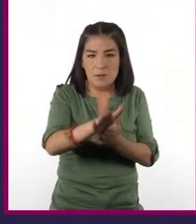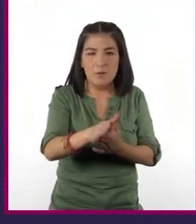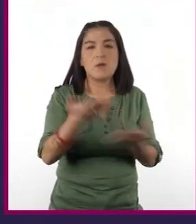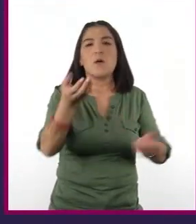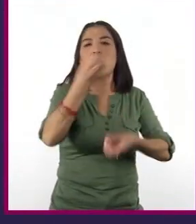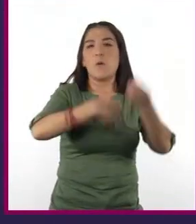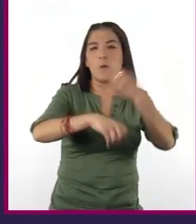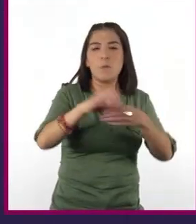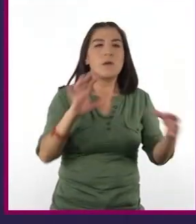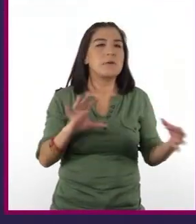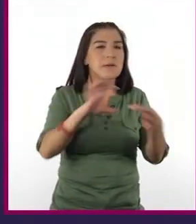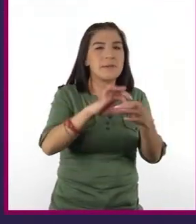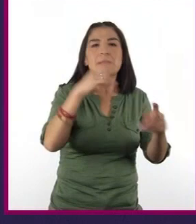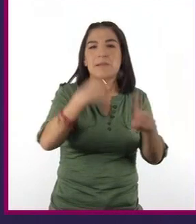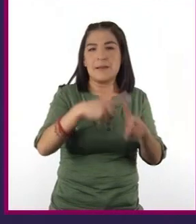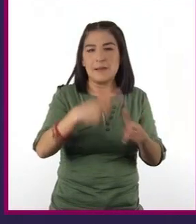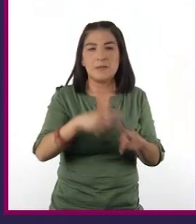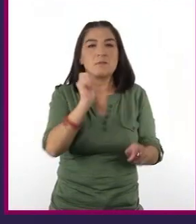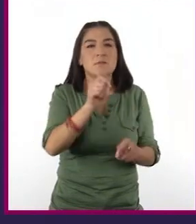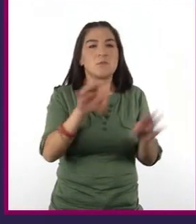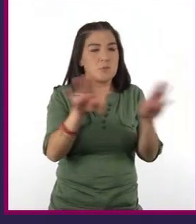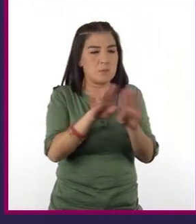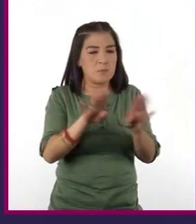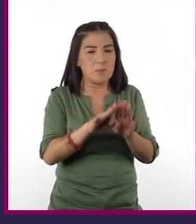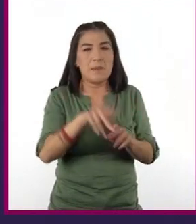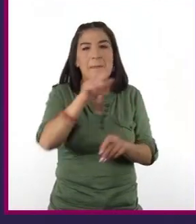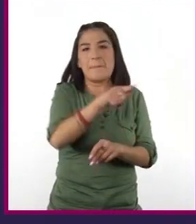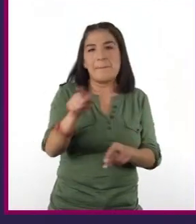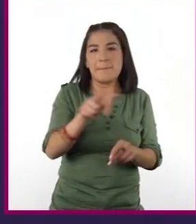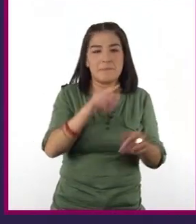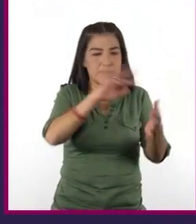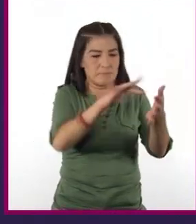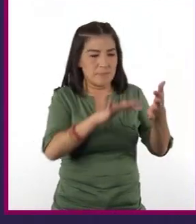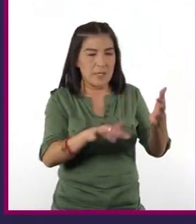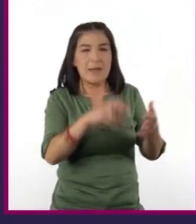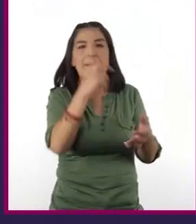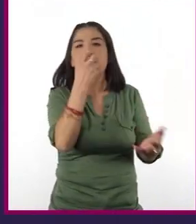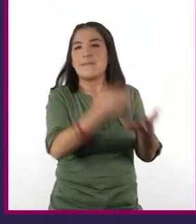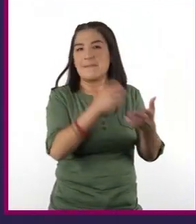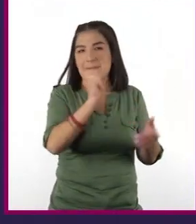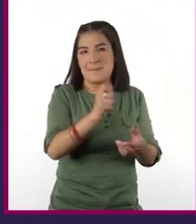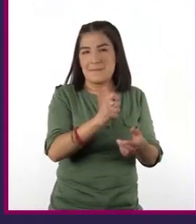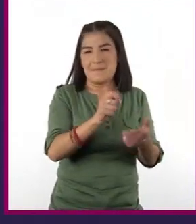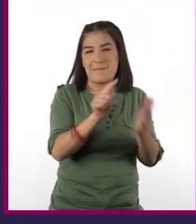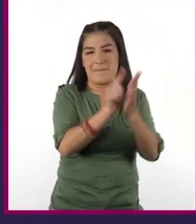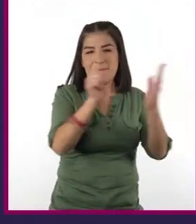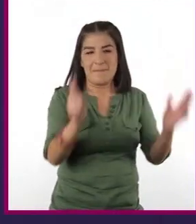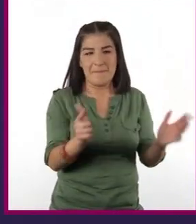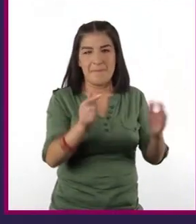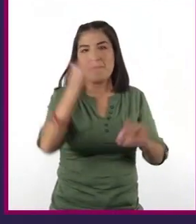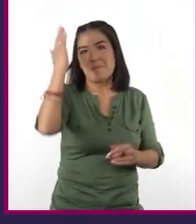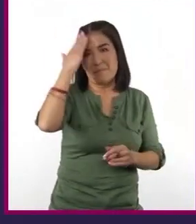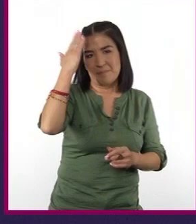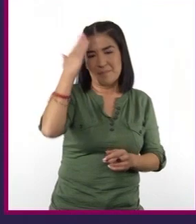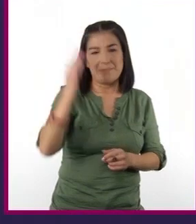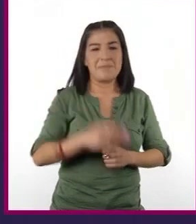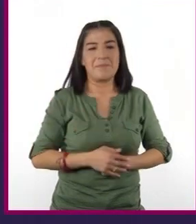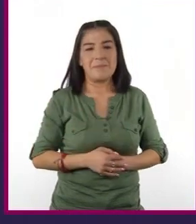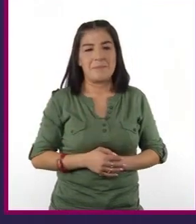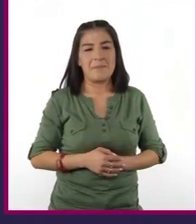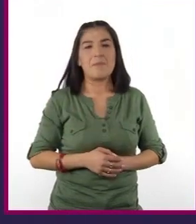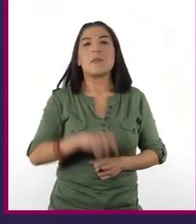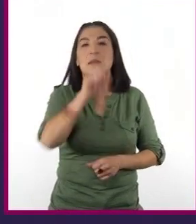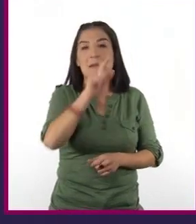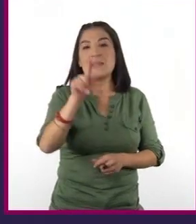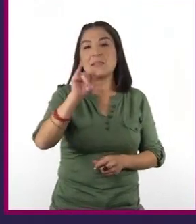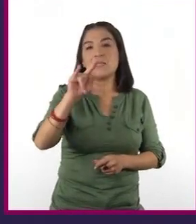Asimismo, se menciona a quién o quiénes escribieron los textos que se incluyen en la antología. Asimismo, se muestra el